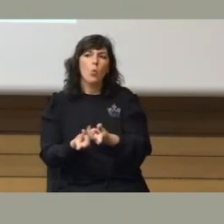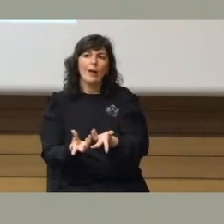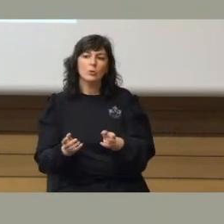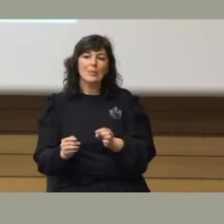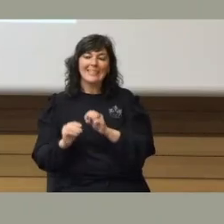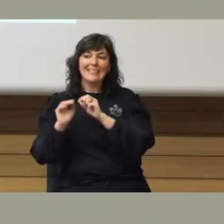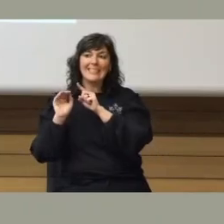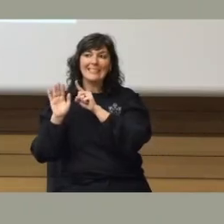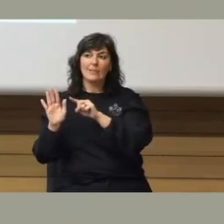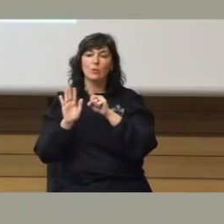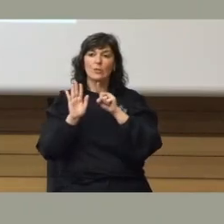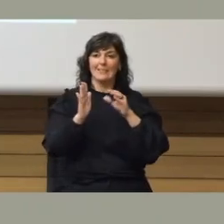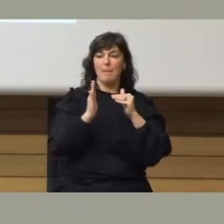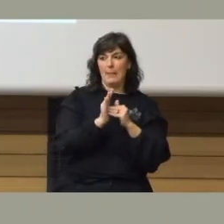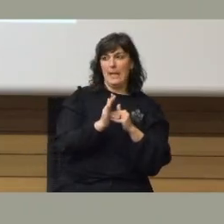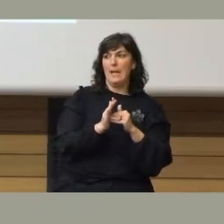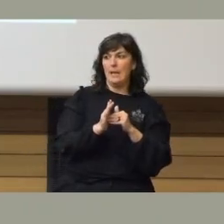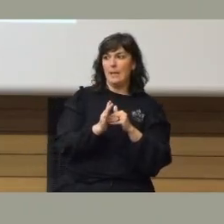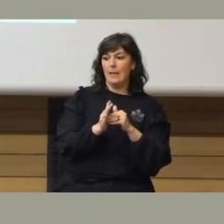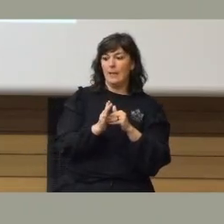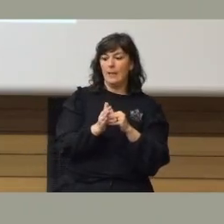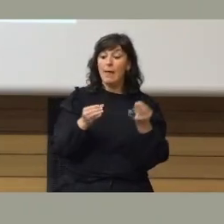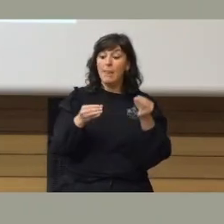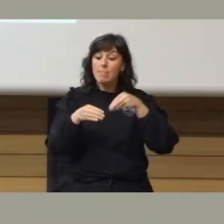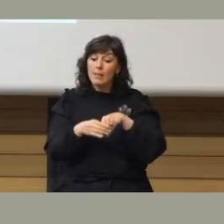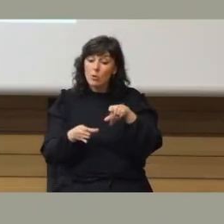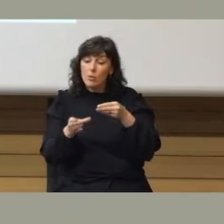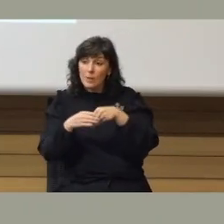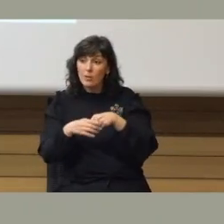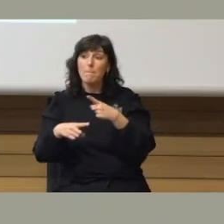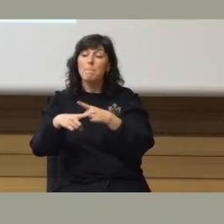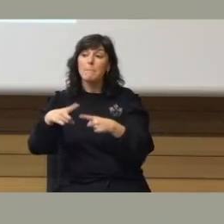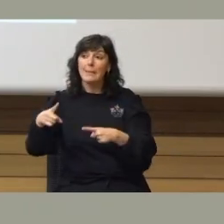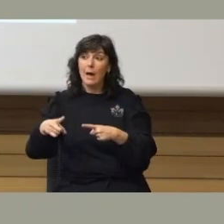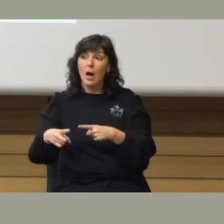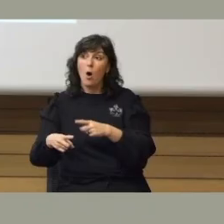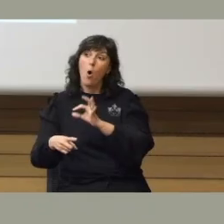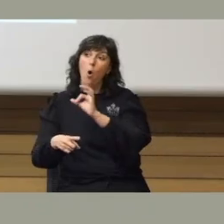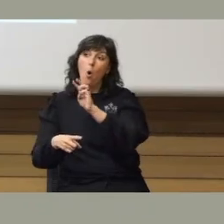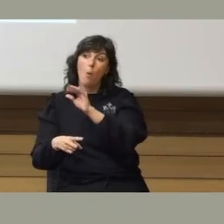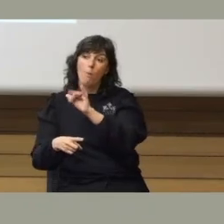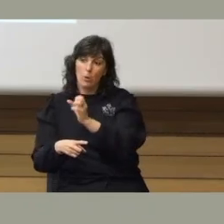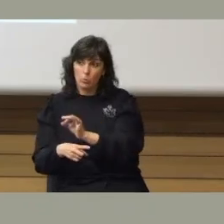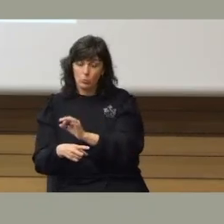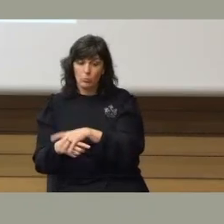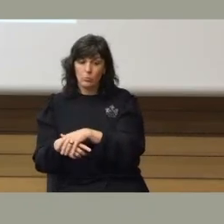660.000. De los cuales la mitad son por opioides.